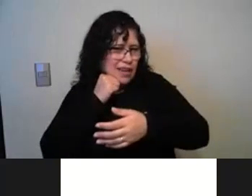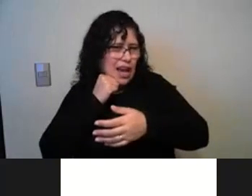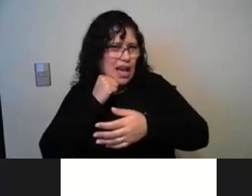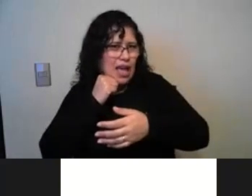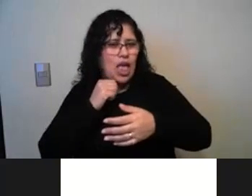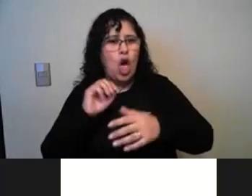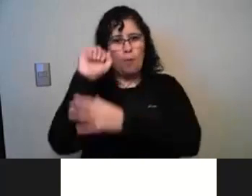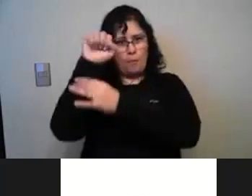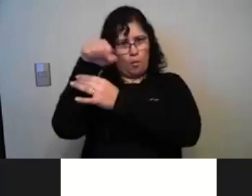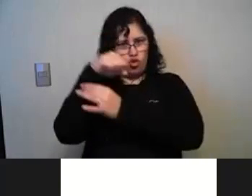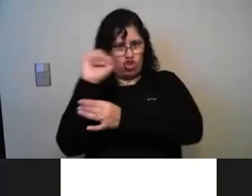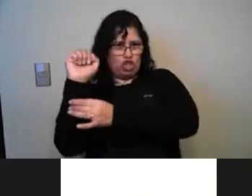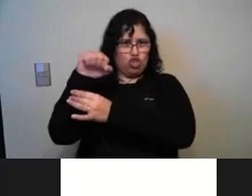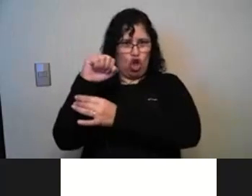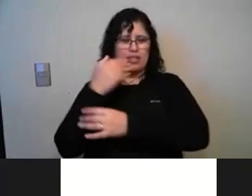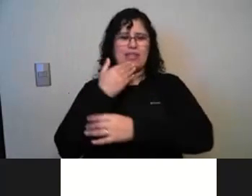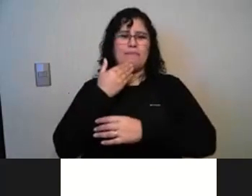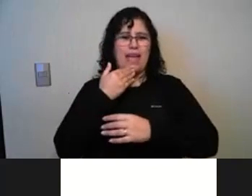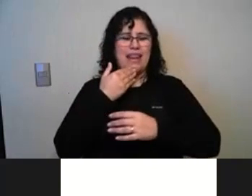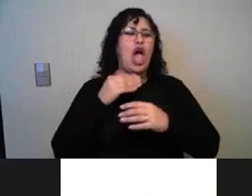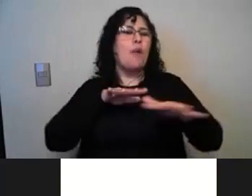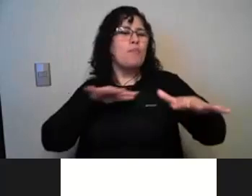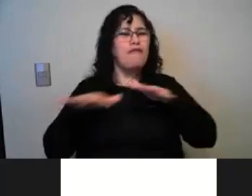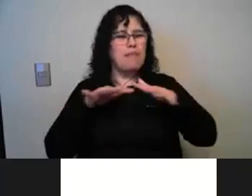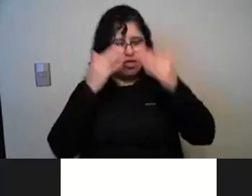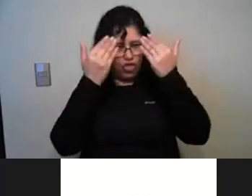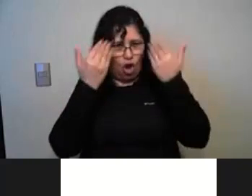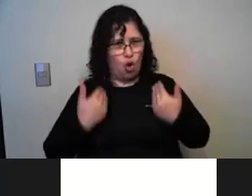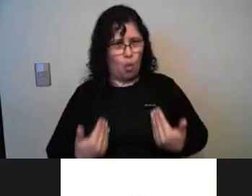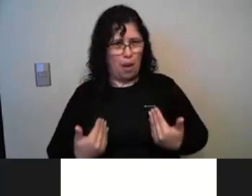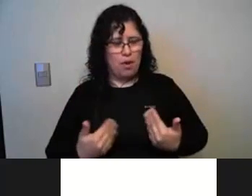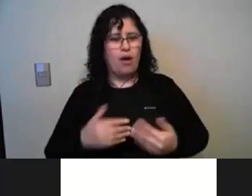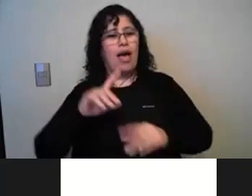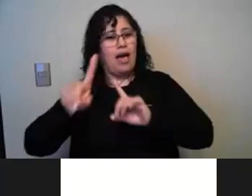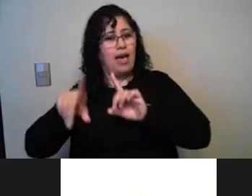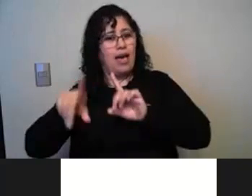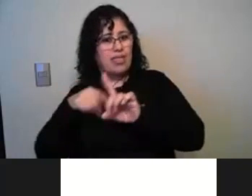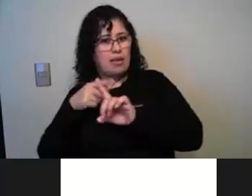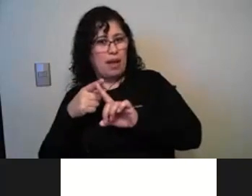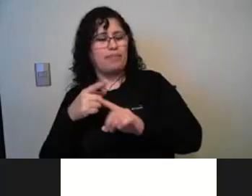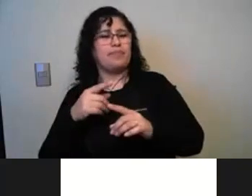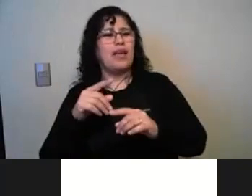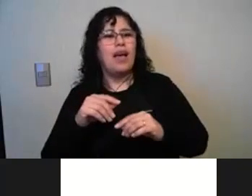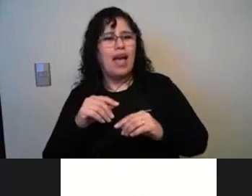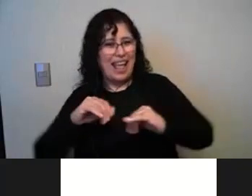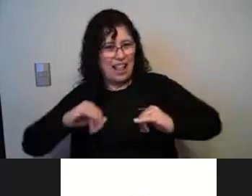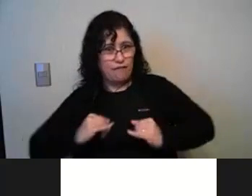movimientos de segmentos corporales, y que la información llega al cerebelo.